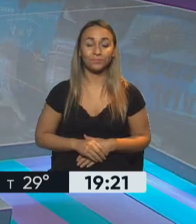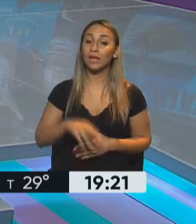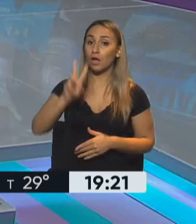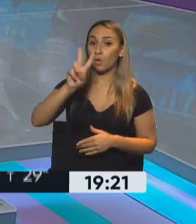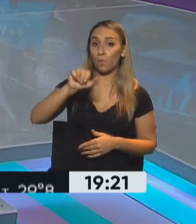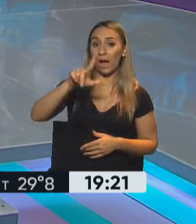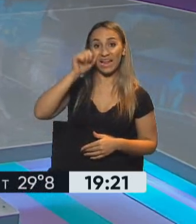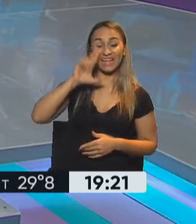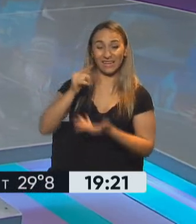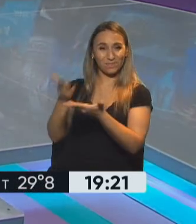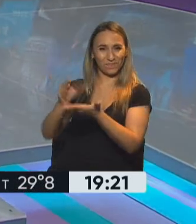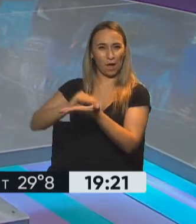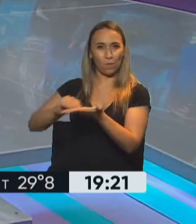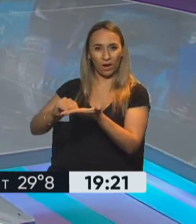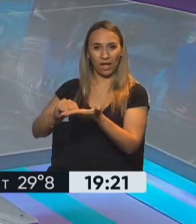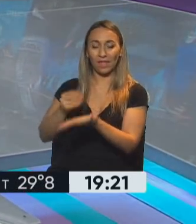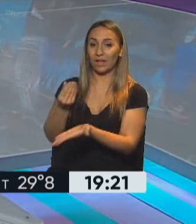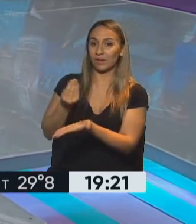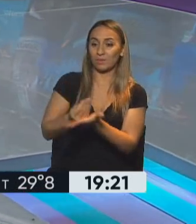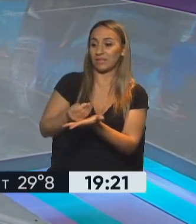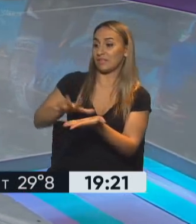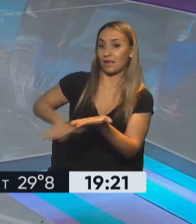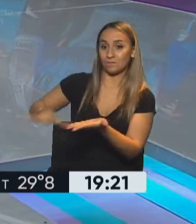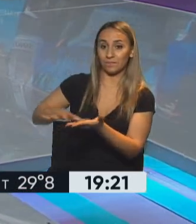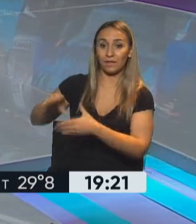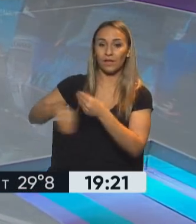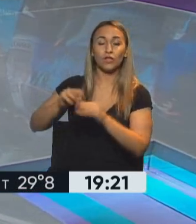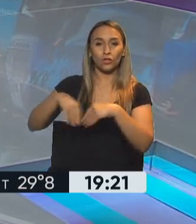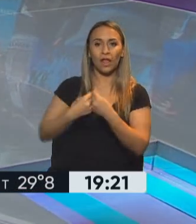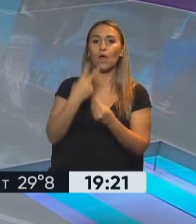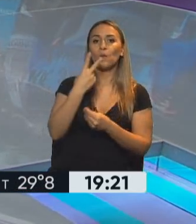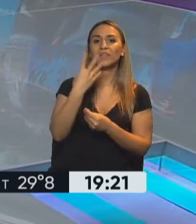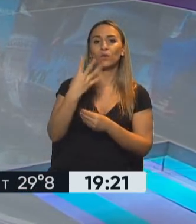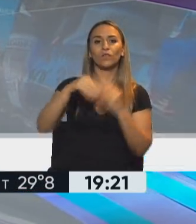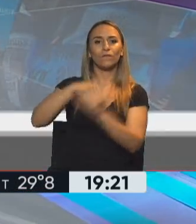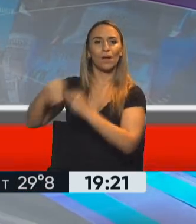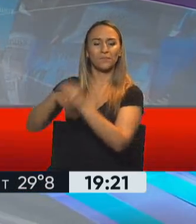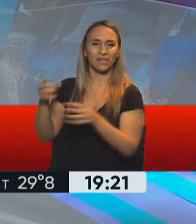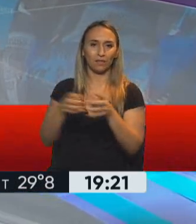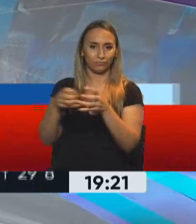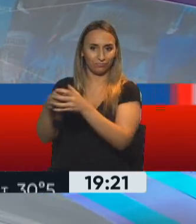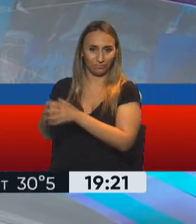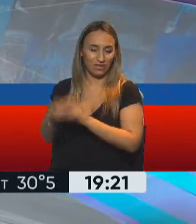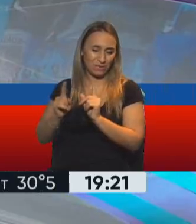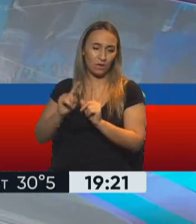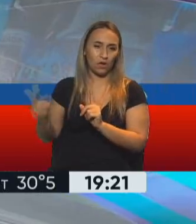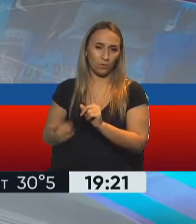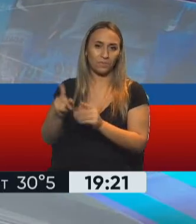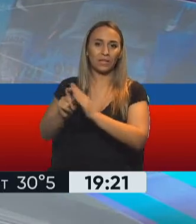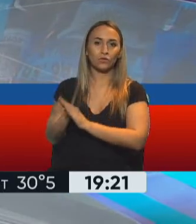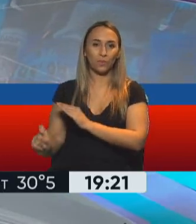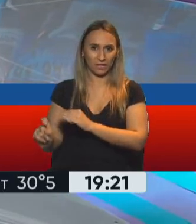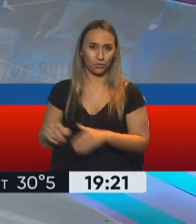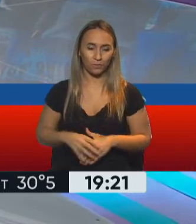Carreras, que representas a la mayor parte. 24 grupos de familiares. 24 grupos familiares de las víctimas del Ara San Juan.